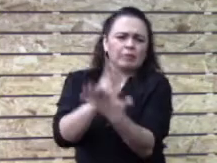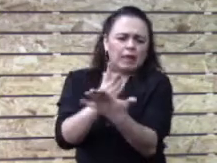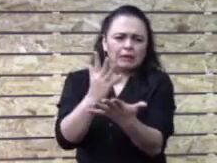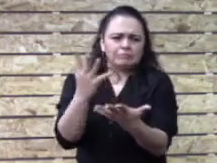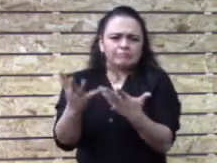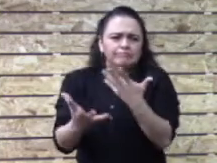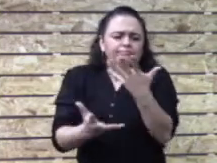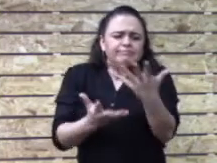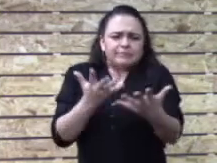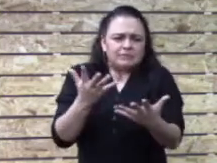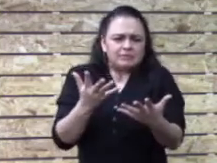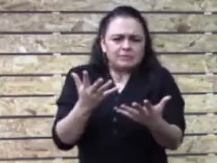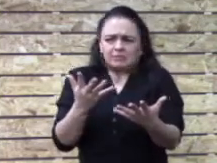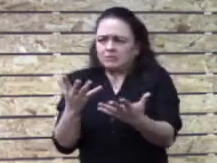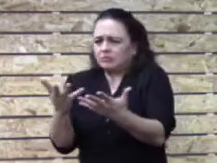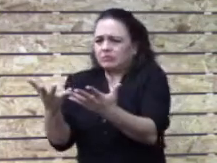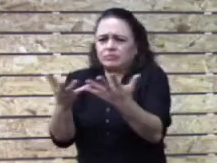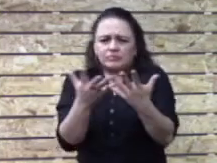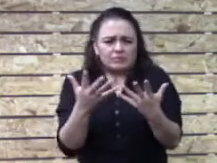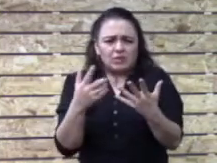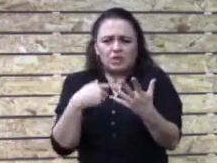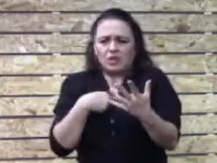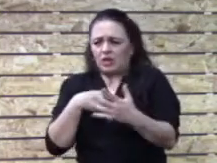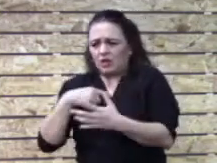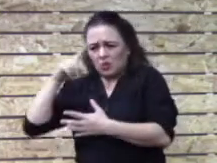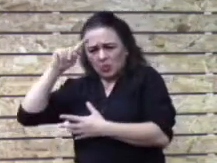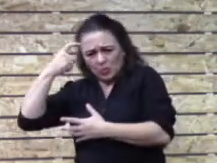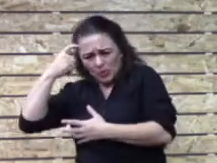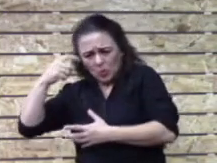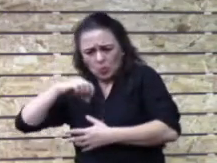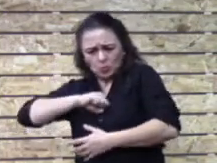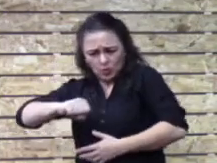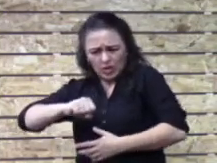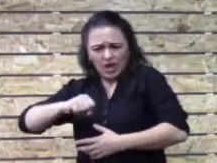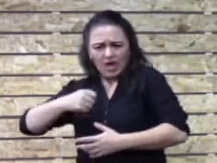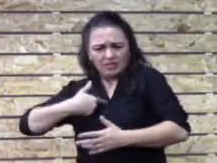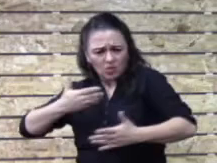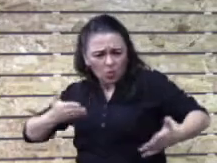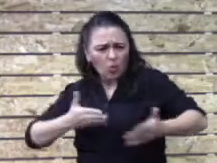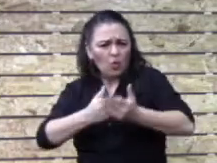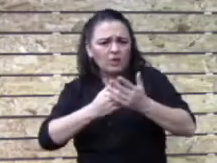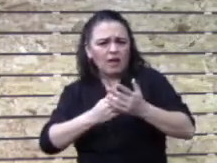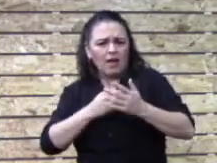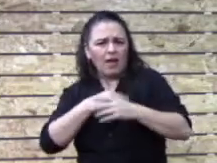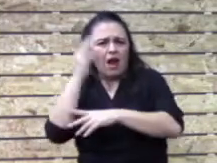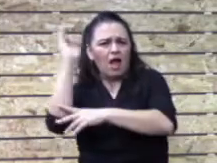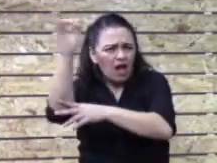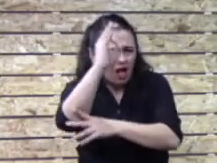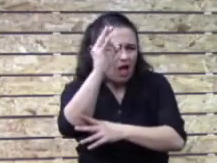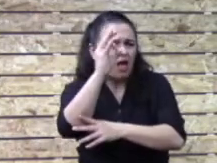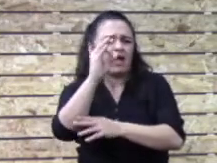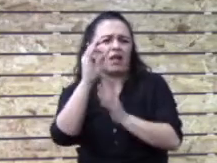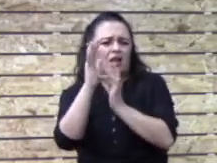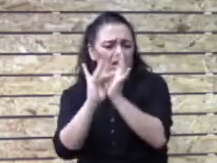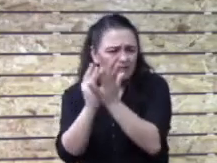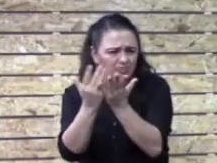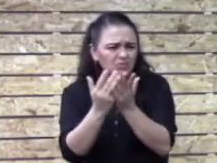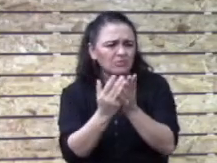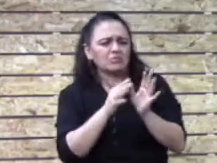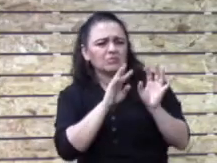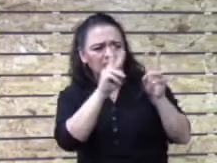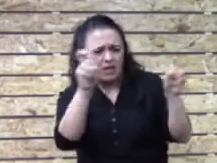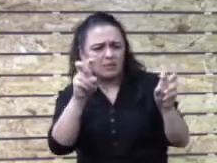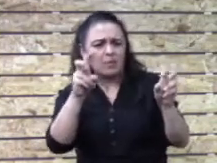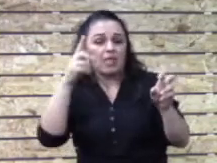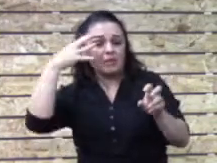preparada, resultaron en las manos del Sanedrín o de autoridades contrarias al evangelio y resultaron puestos allí, Jesús les dice, no se preocupen por